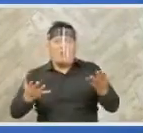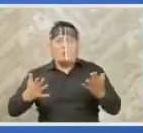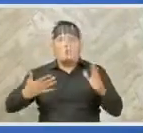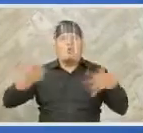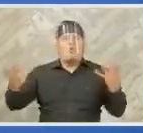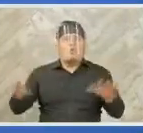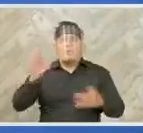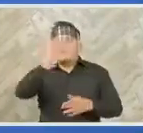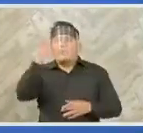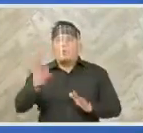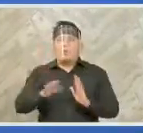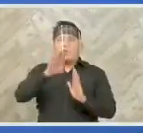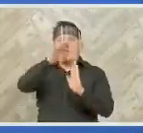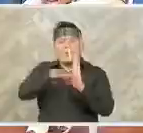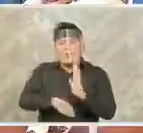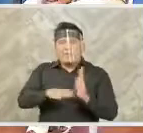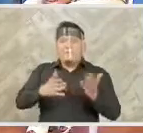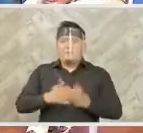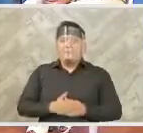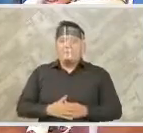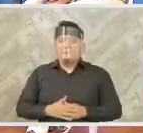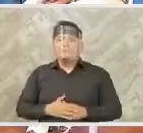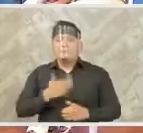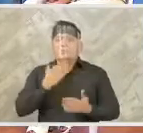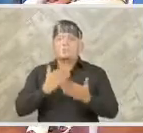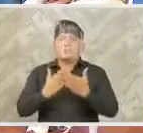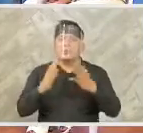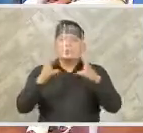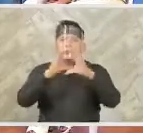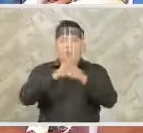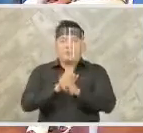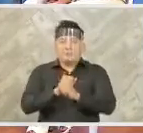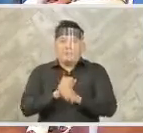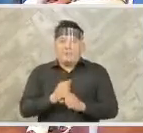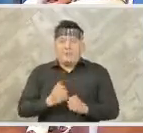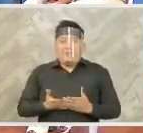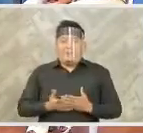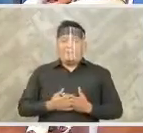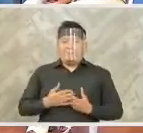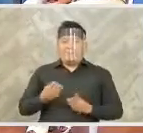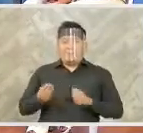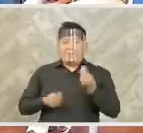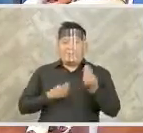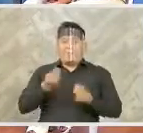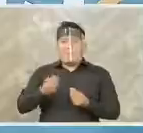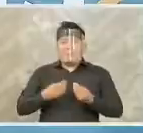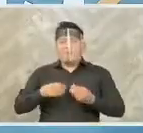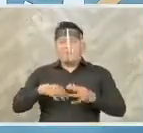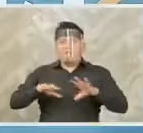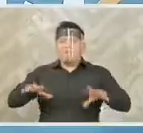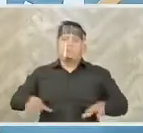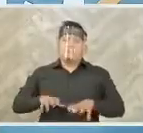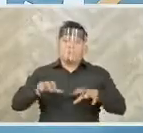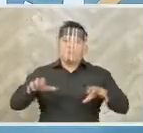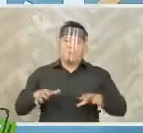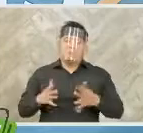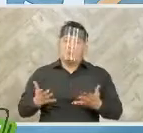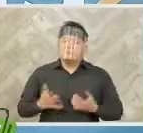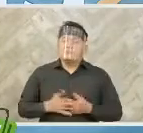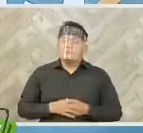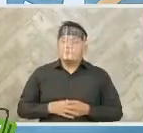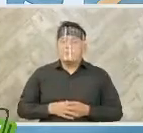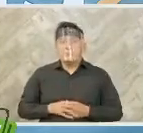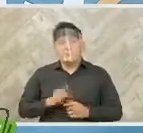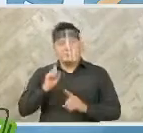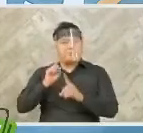la inversión municipal? Bueno, muy buenas noches. Efectivamente, se están realizando diferentes acciones, entre ellas